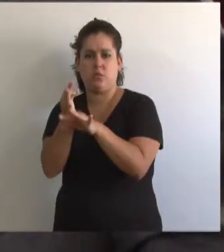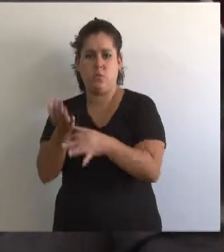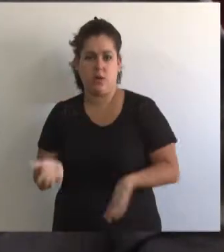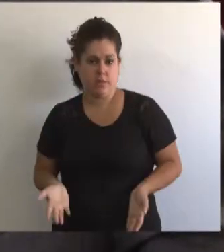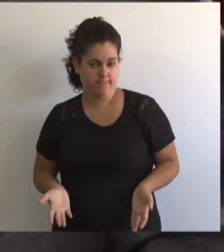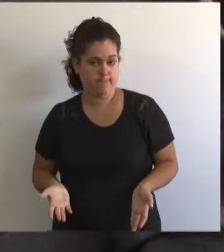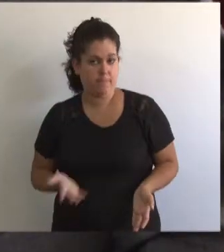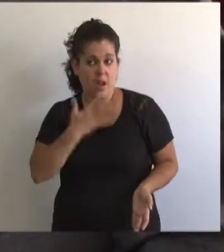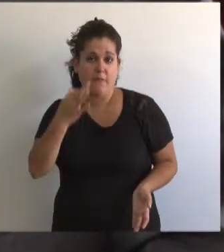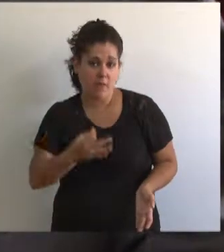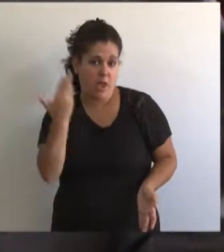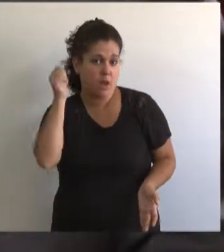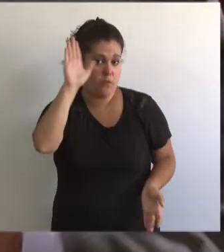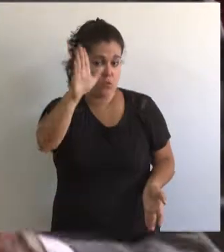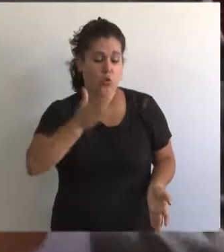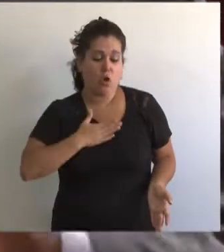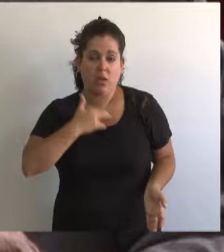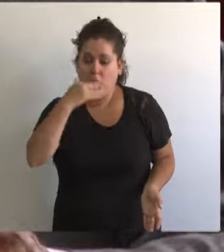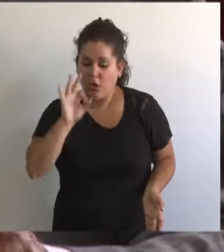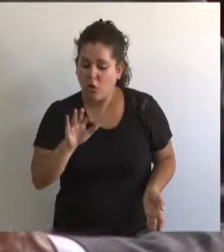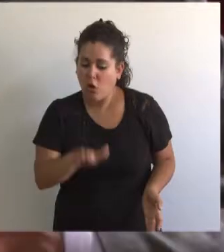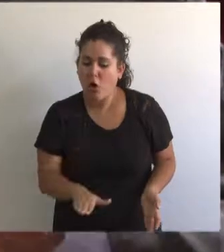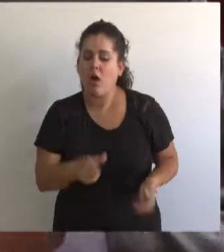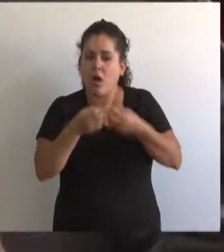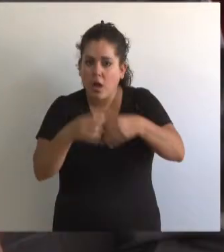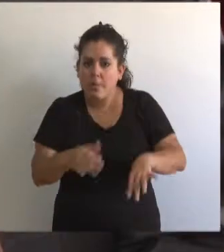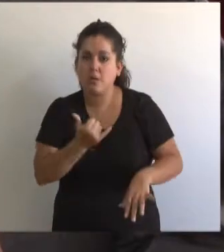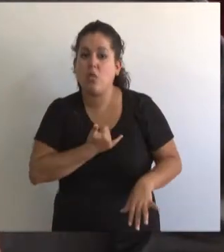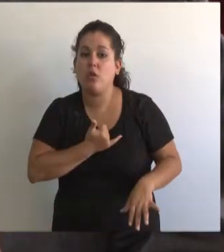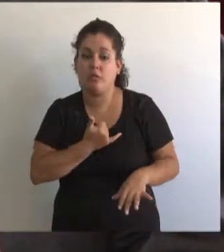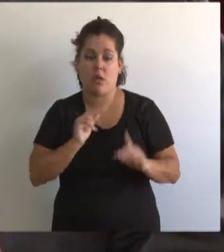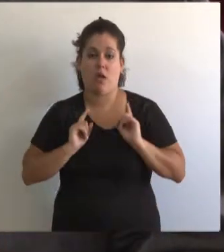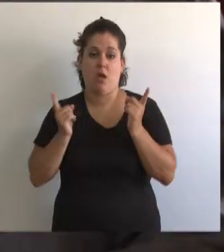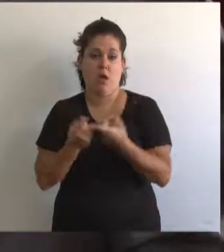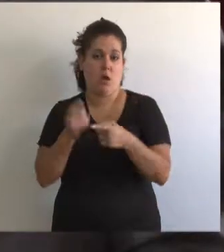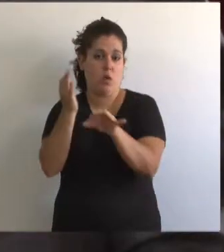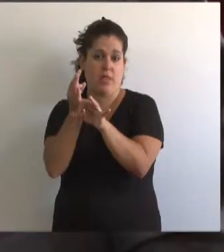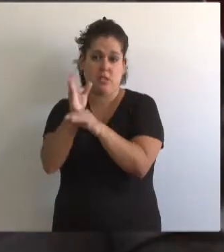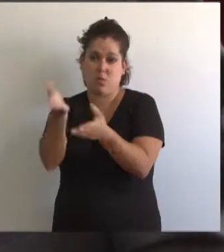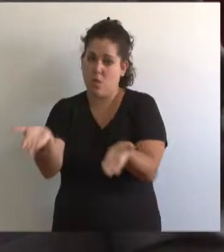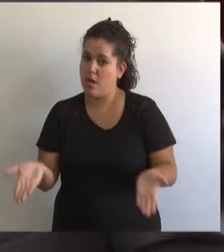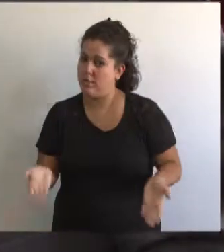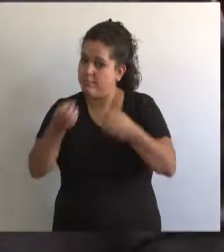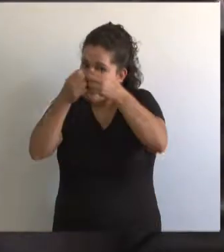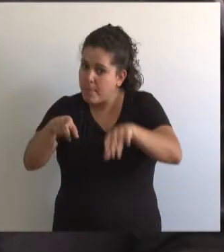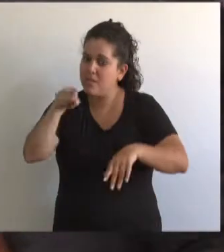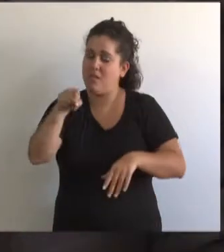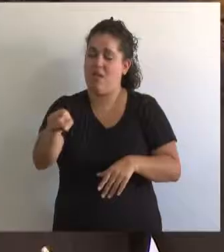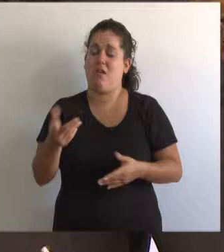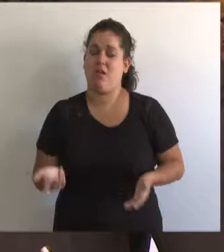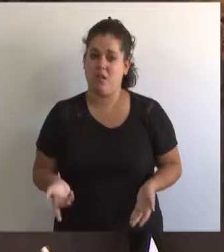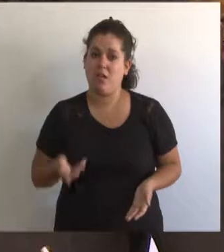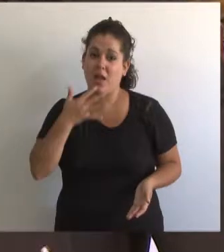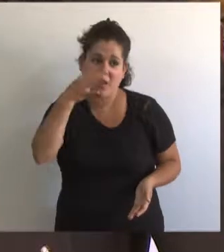iniciativa. De verdad que el futuro de nuestros hijos empieza en las aulas de nuestras escuelas, y de